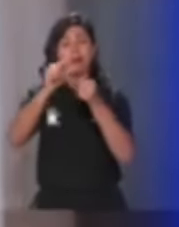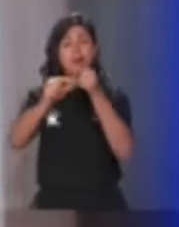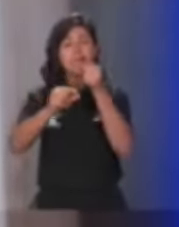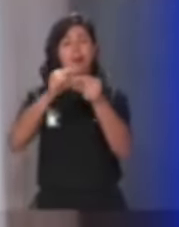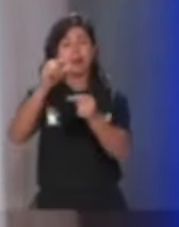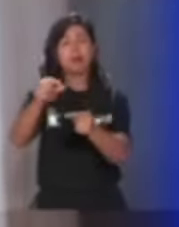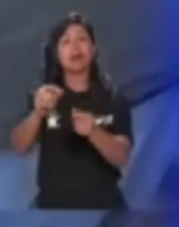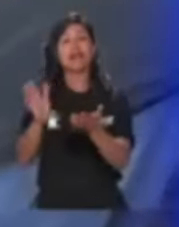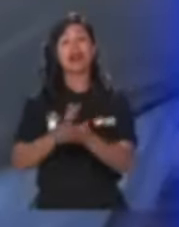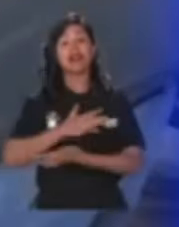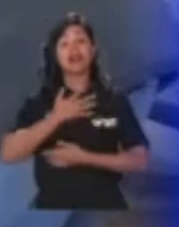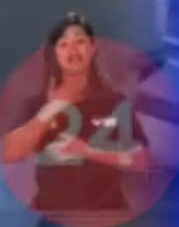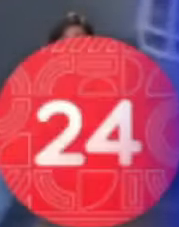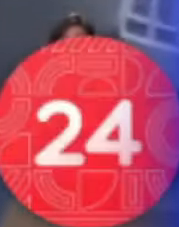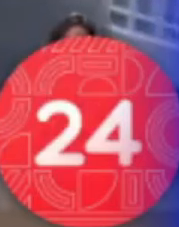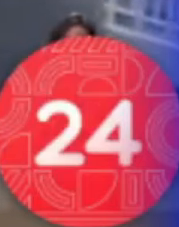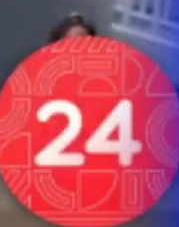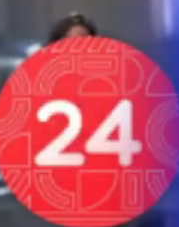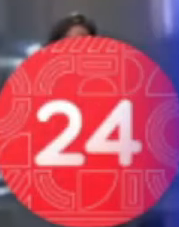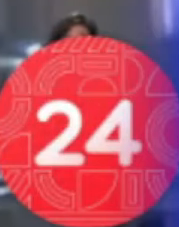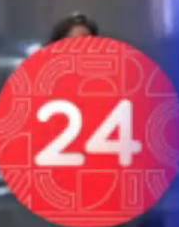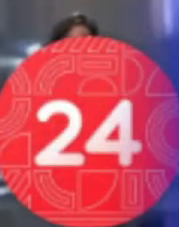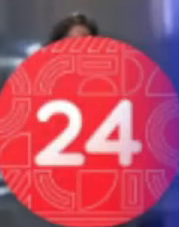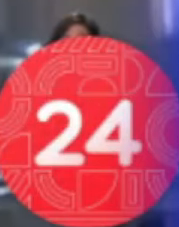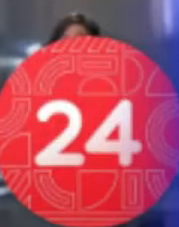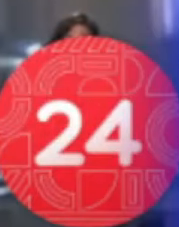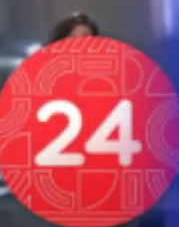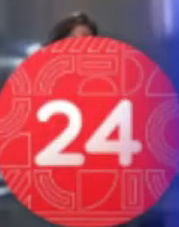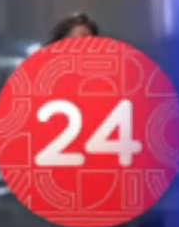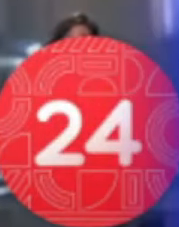vaya, te vas a sentir bien. Y ahora estoy impecable.